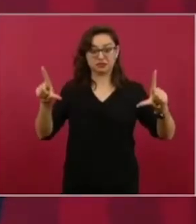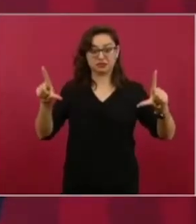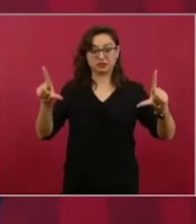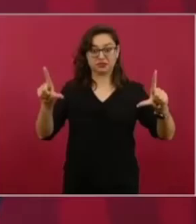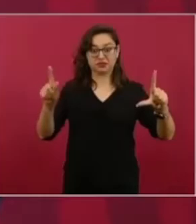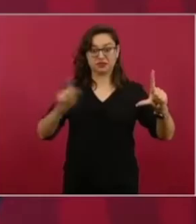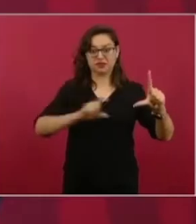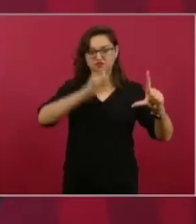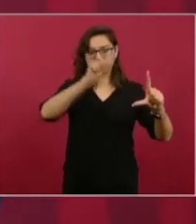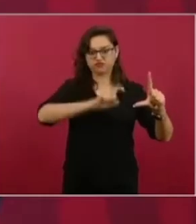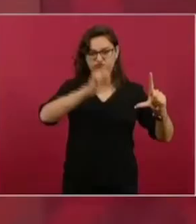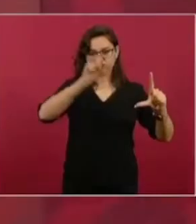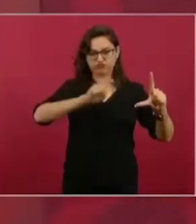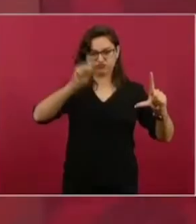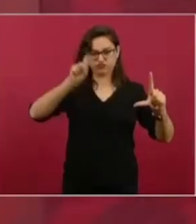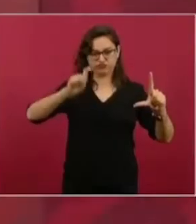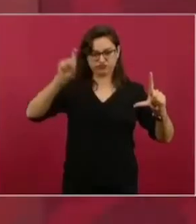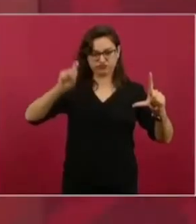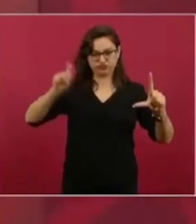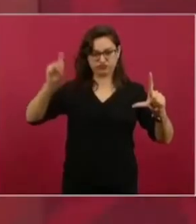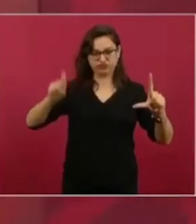con grafitis? Pero ahí estaba.